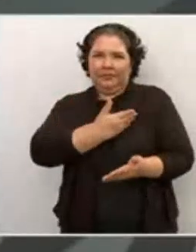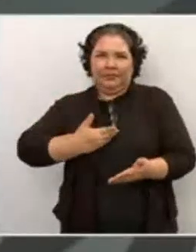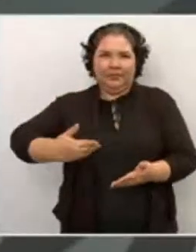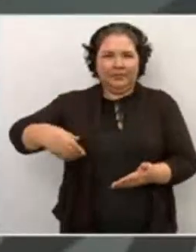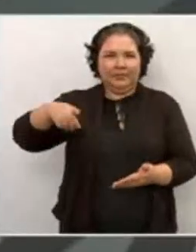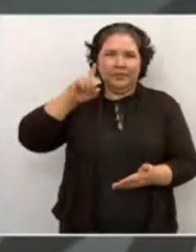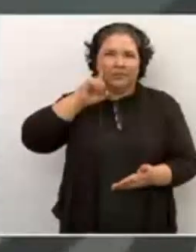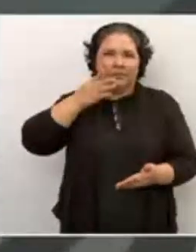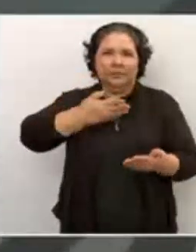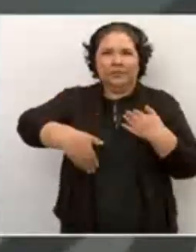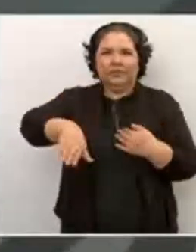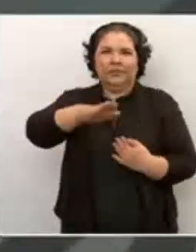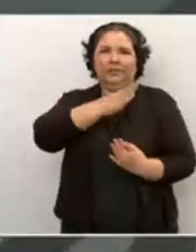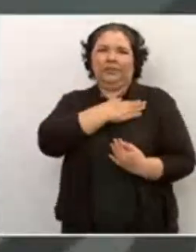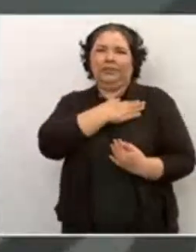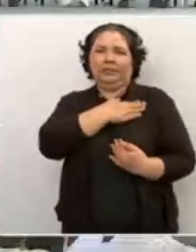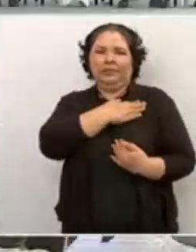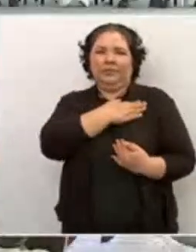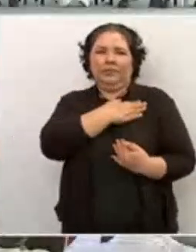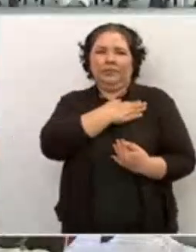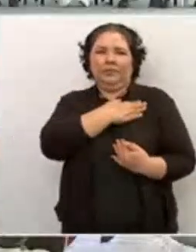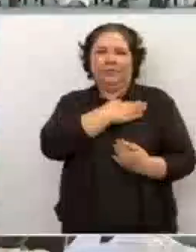Sheinbaum Pardo.